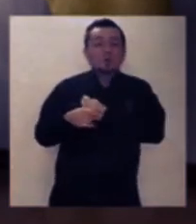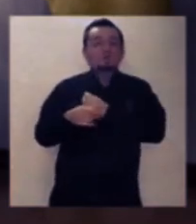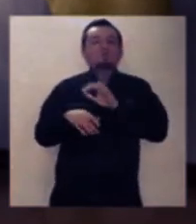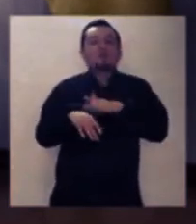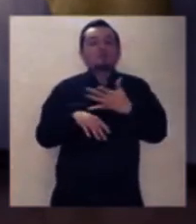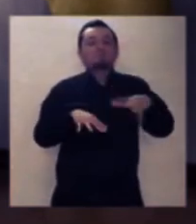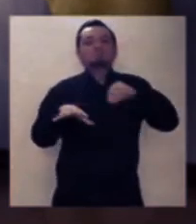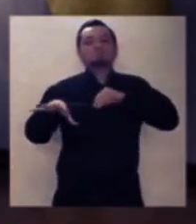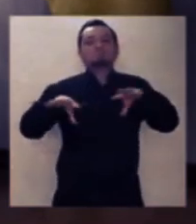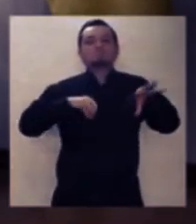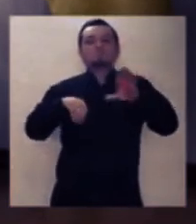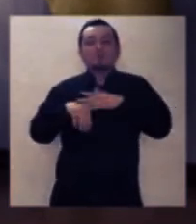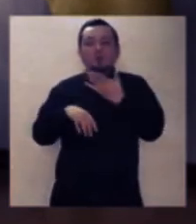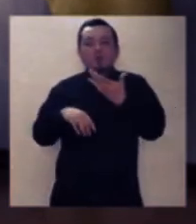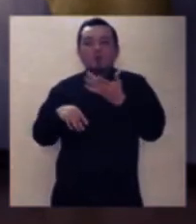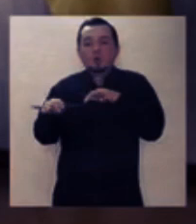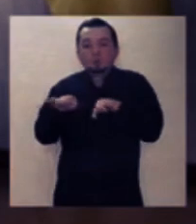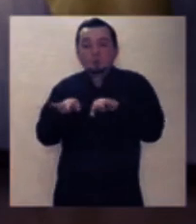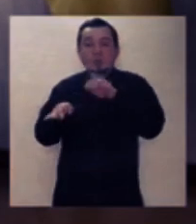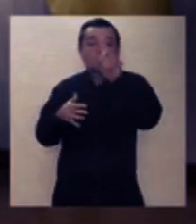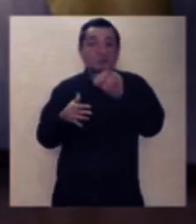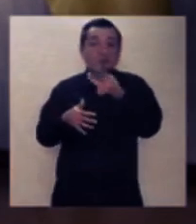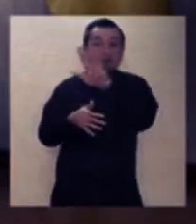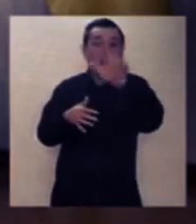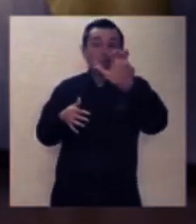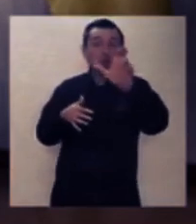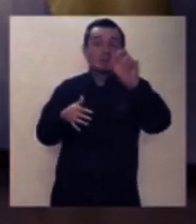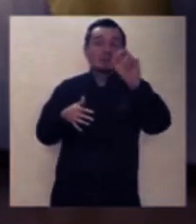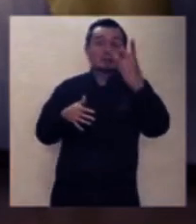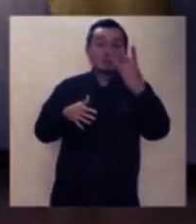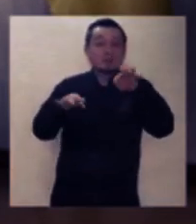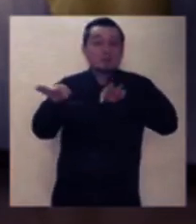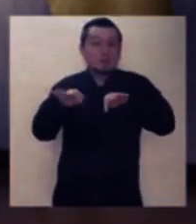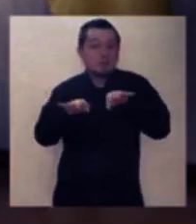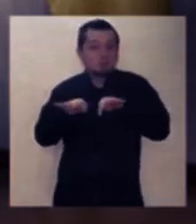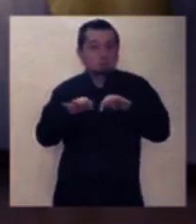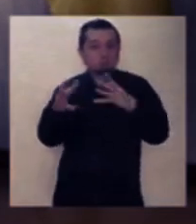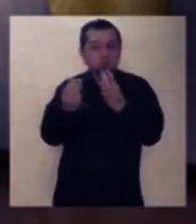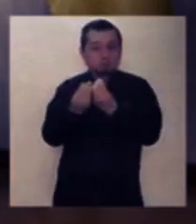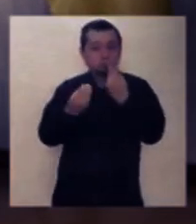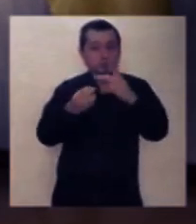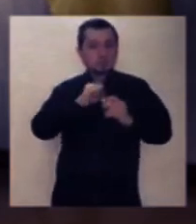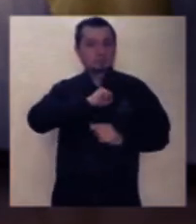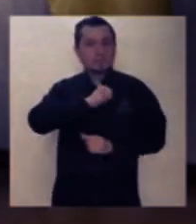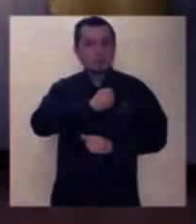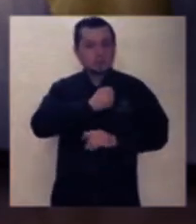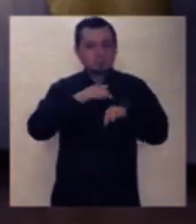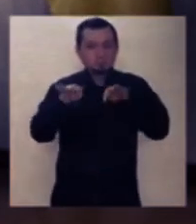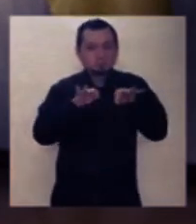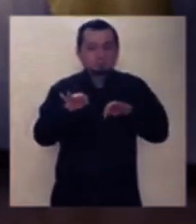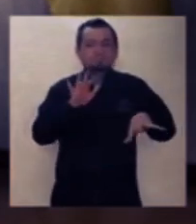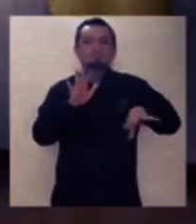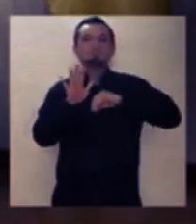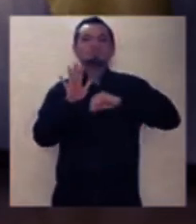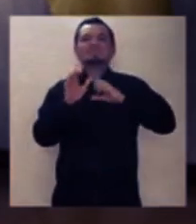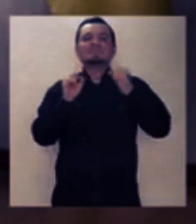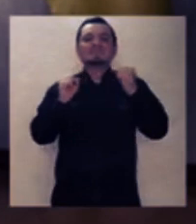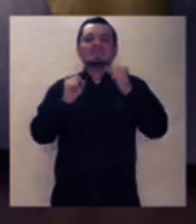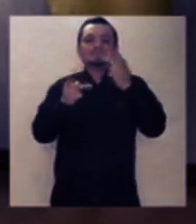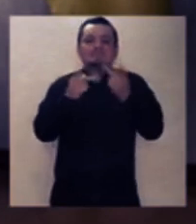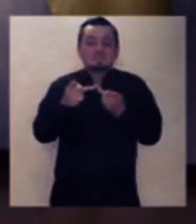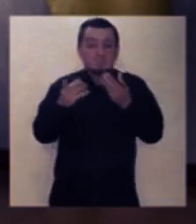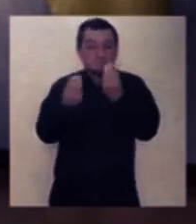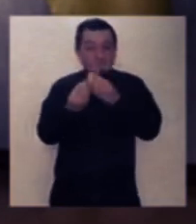salud contagiados por atender casos de COVID y 1,873 casos de trabajadores del sector salud